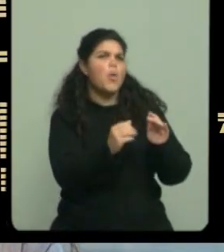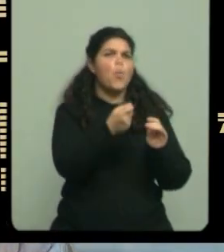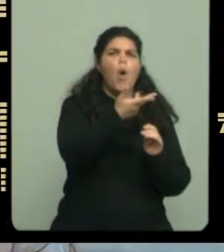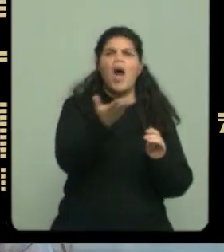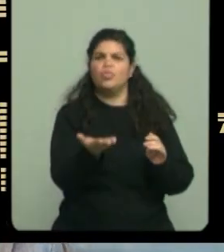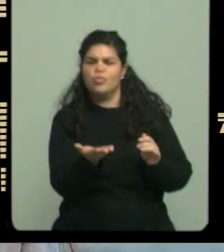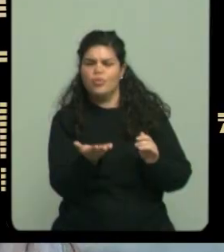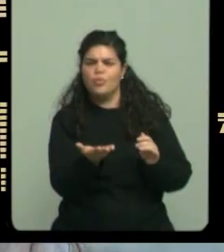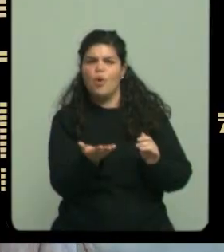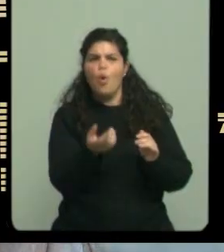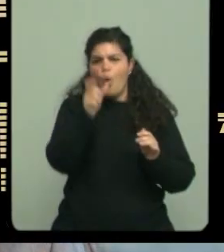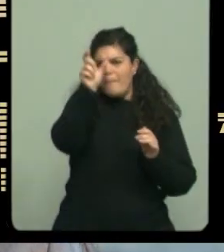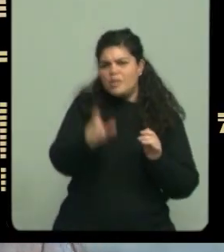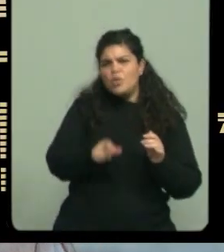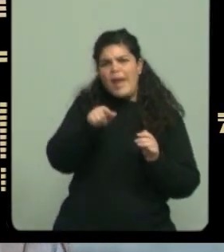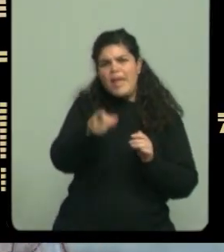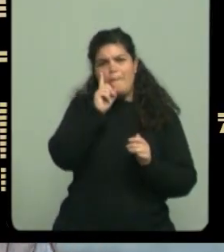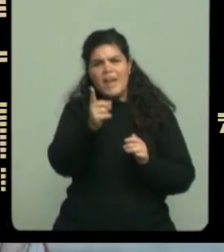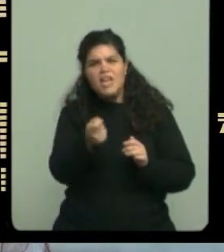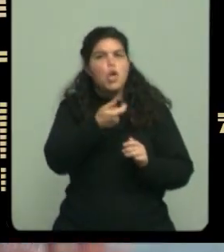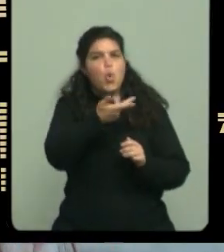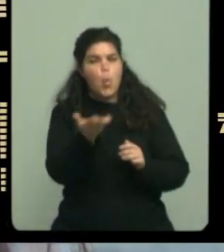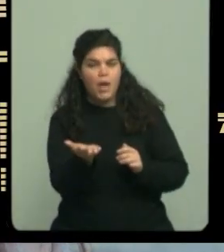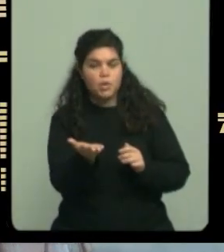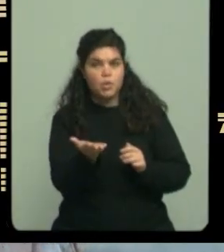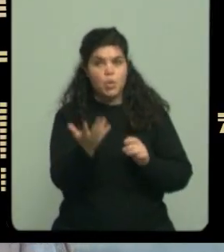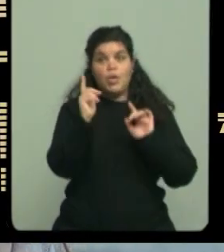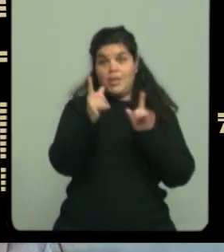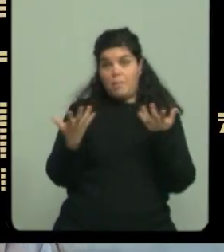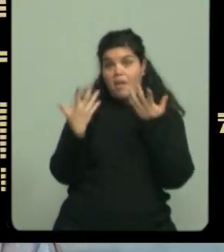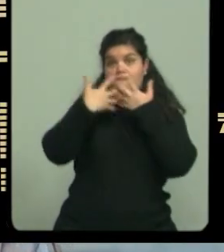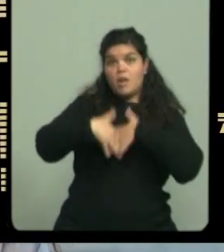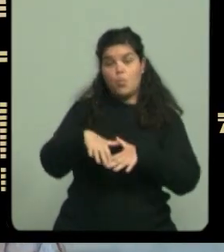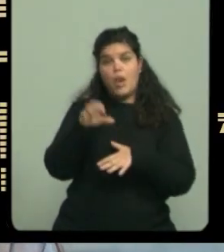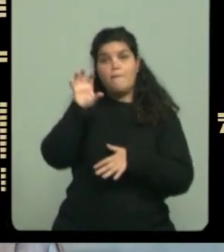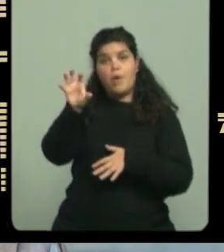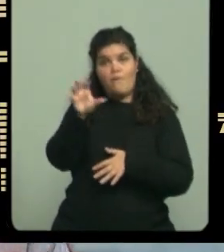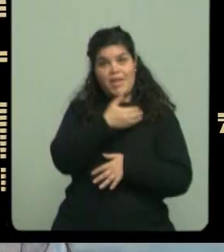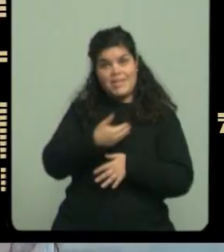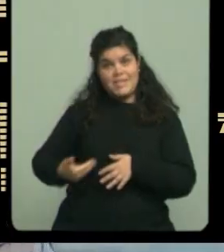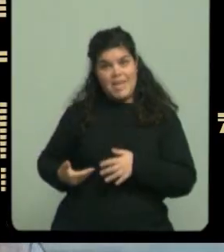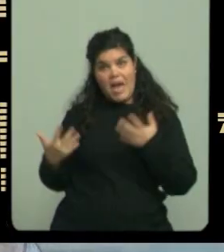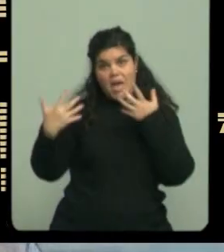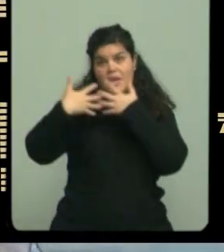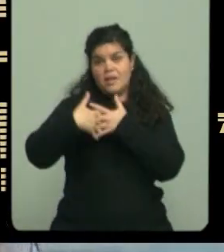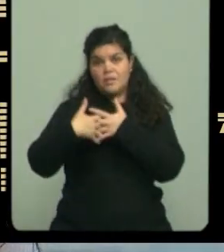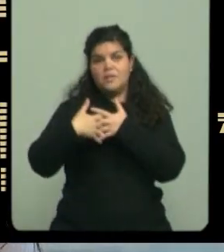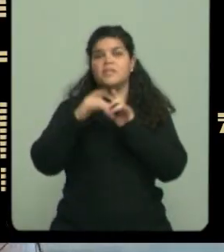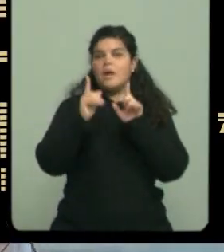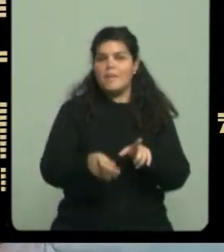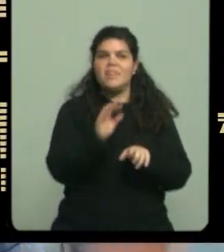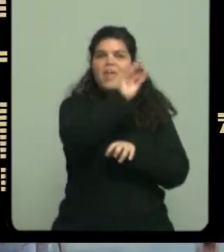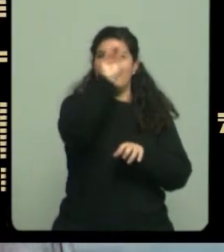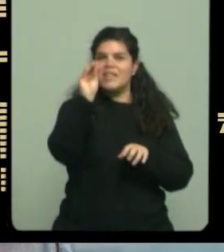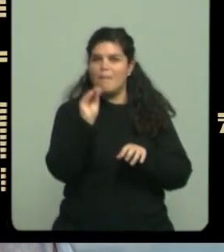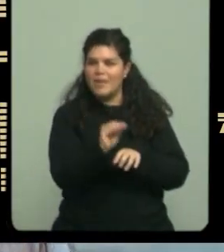los indicadores de riesgo que puede tener esa persona. Se articula con provincia, por ejemplo, con los distintos